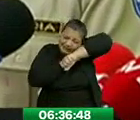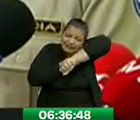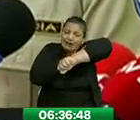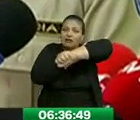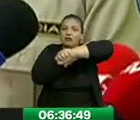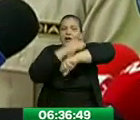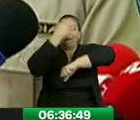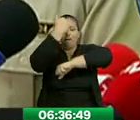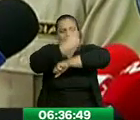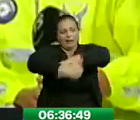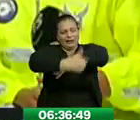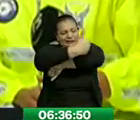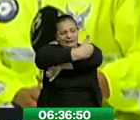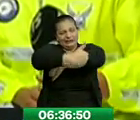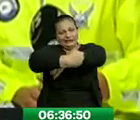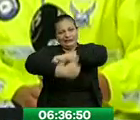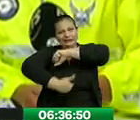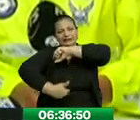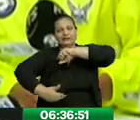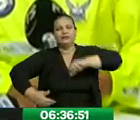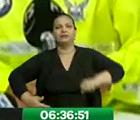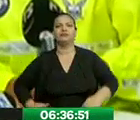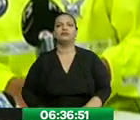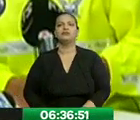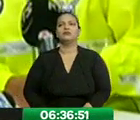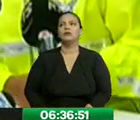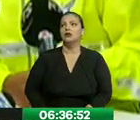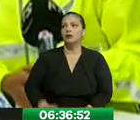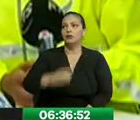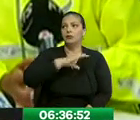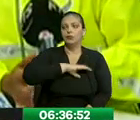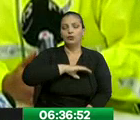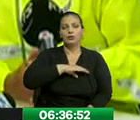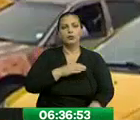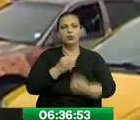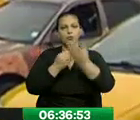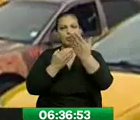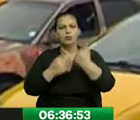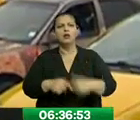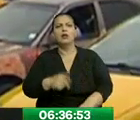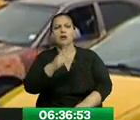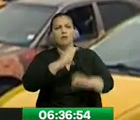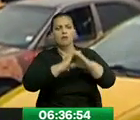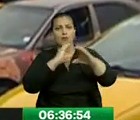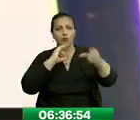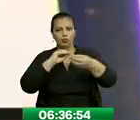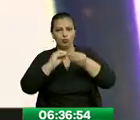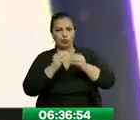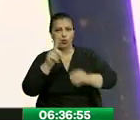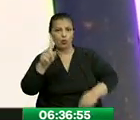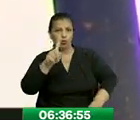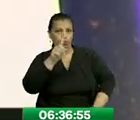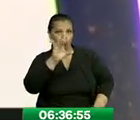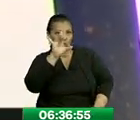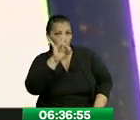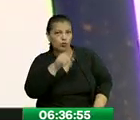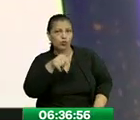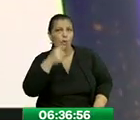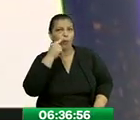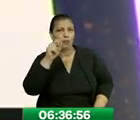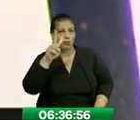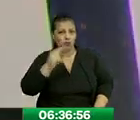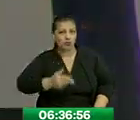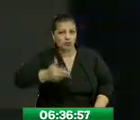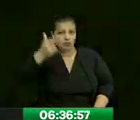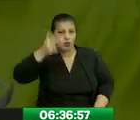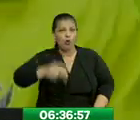policía daba los detalles de los hechos, que están tras la pista de quién o quiénes serían los causantes de este suceso.